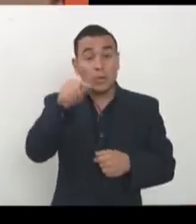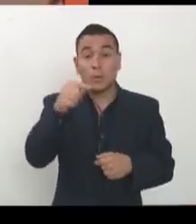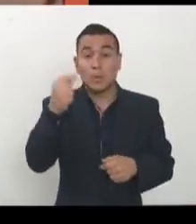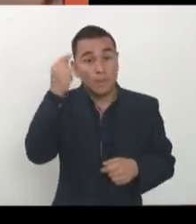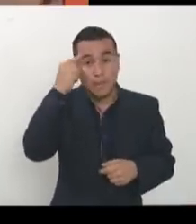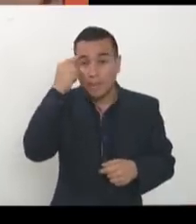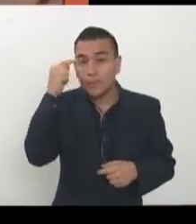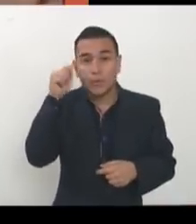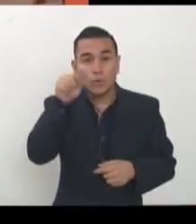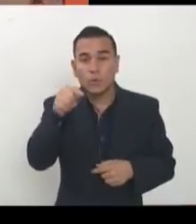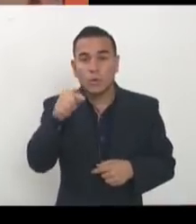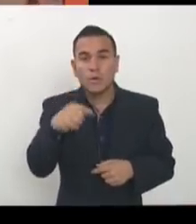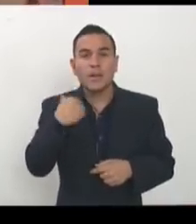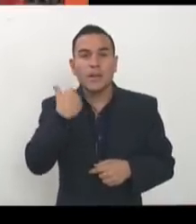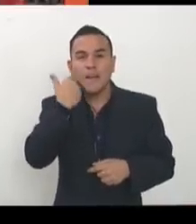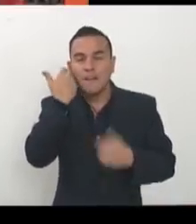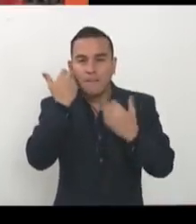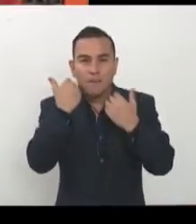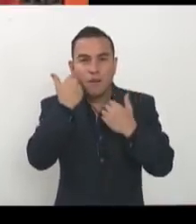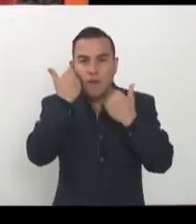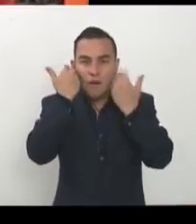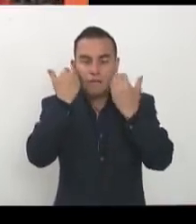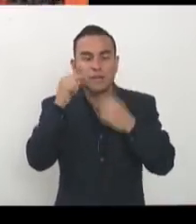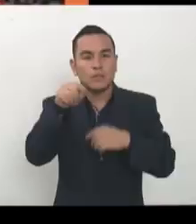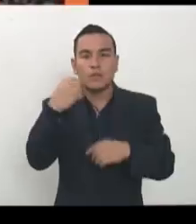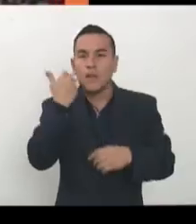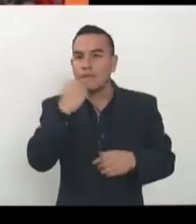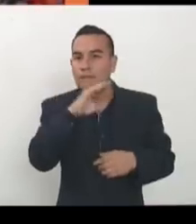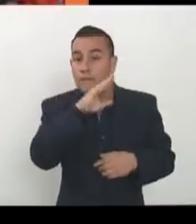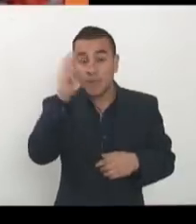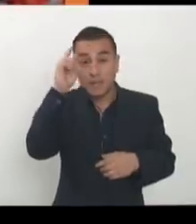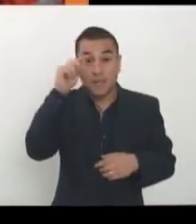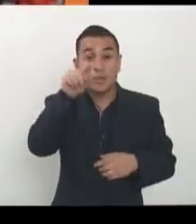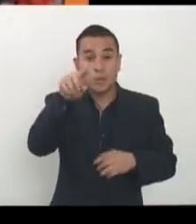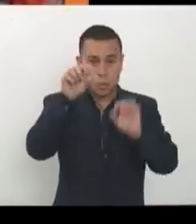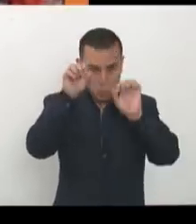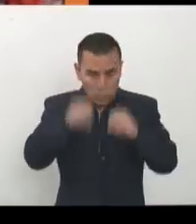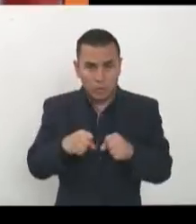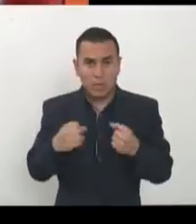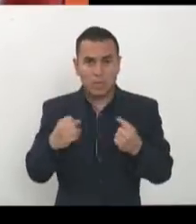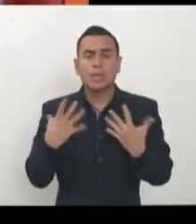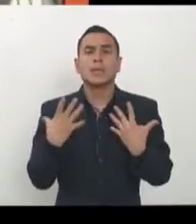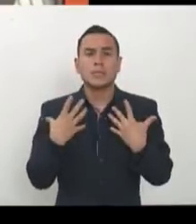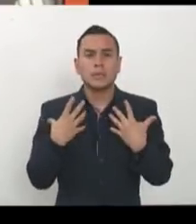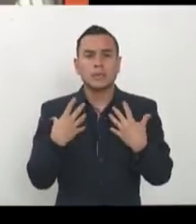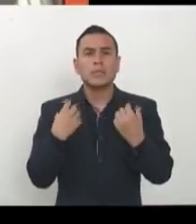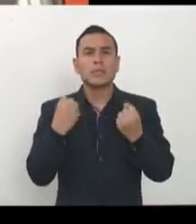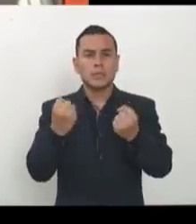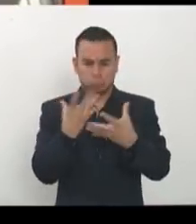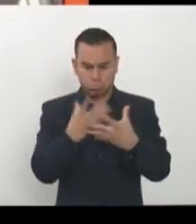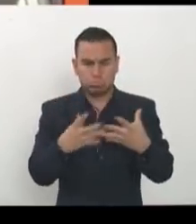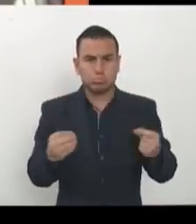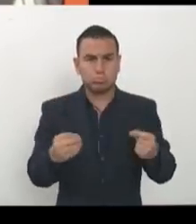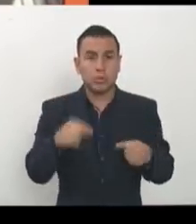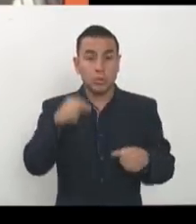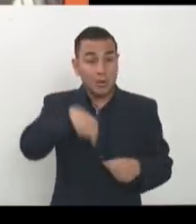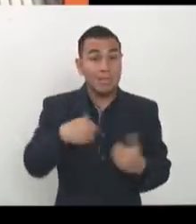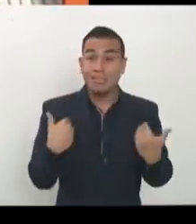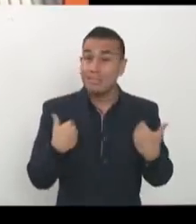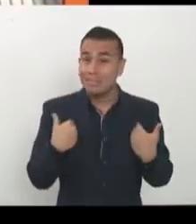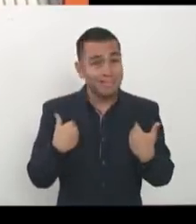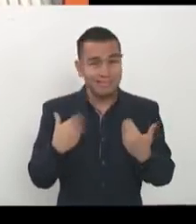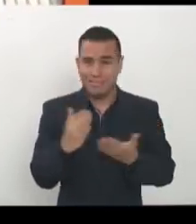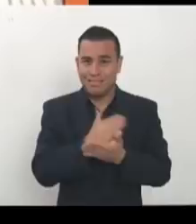estamos pidiendo a la gente que piense que ellos van a salvar vidas mérida va a matar este virus es que no hay otra medicina ahora mismo